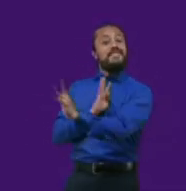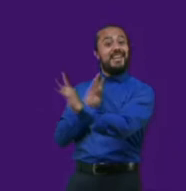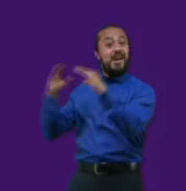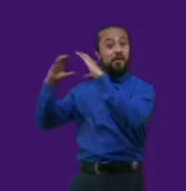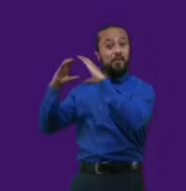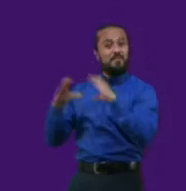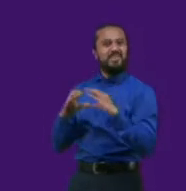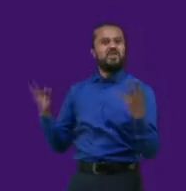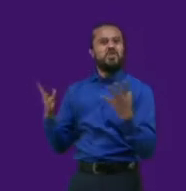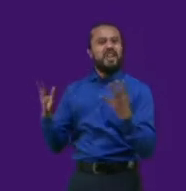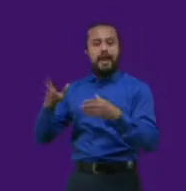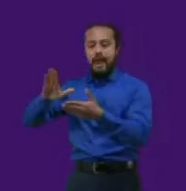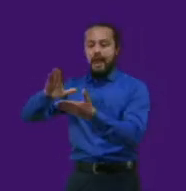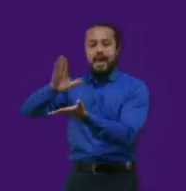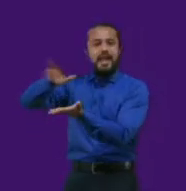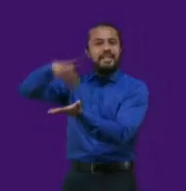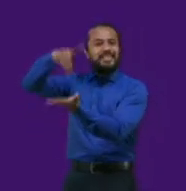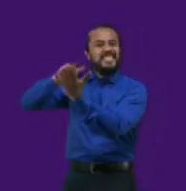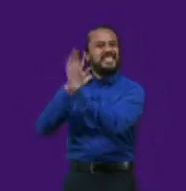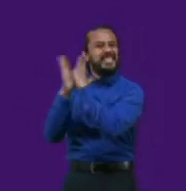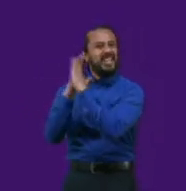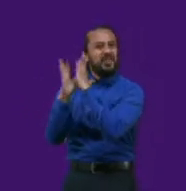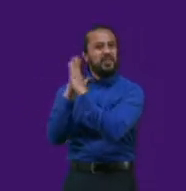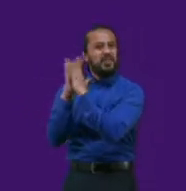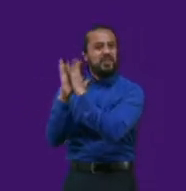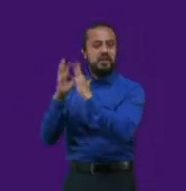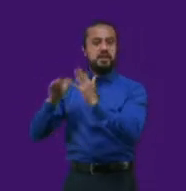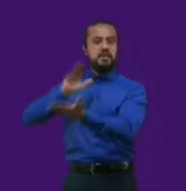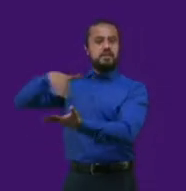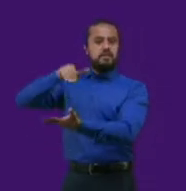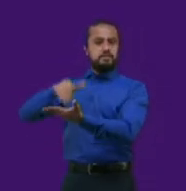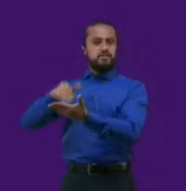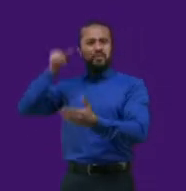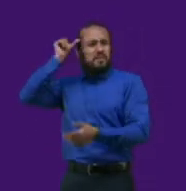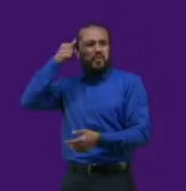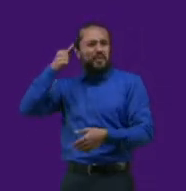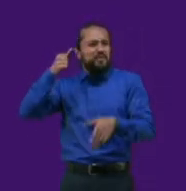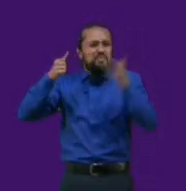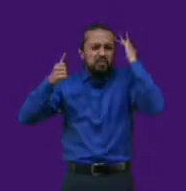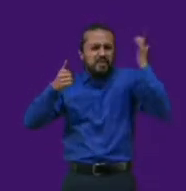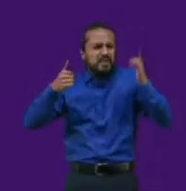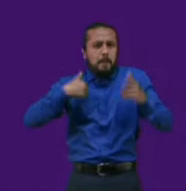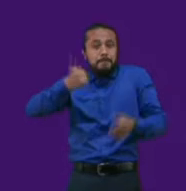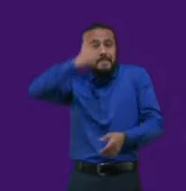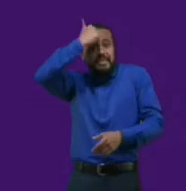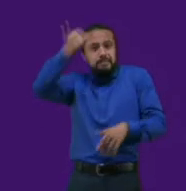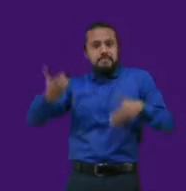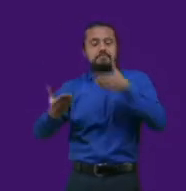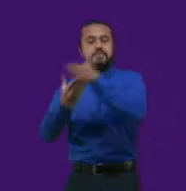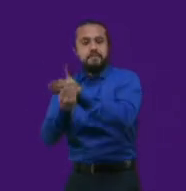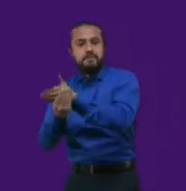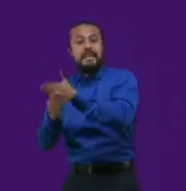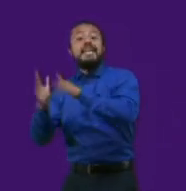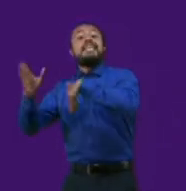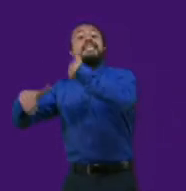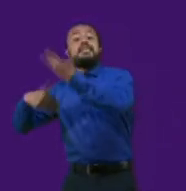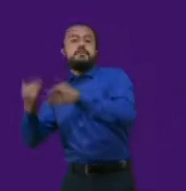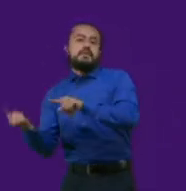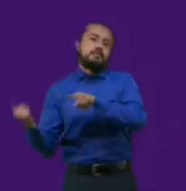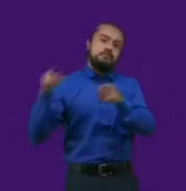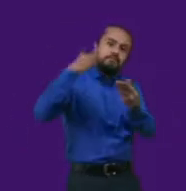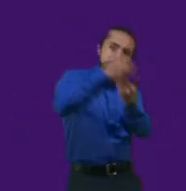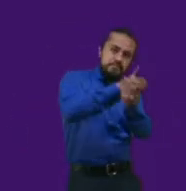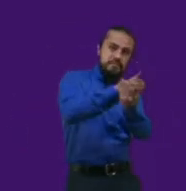del Centro. Ni siquiera pude estar en una de las satélites. Yo no me acuerdo cuál era la razón. Y después en la DIAN para sacar el RUT. Y